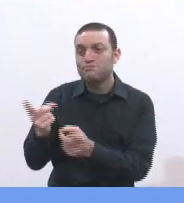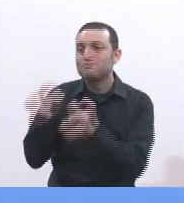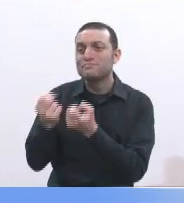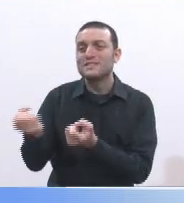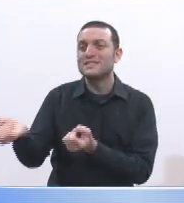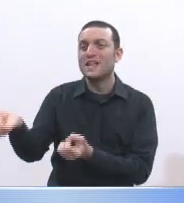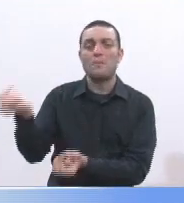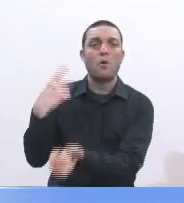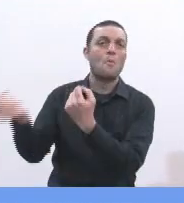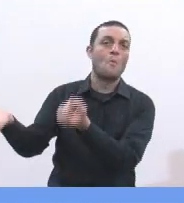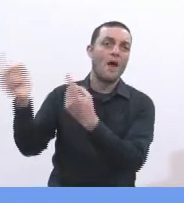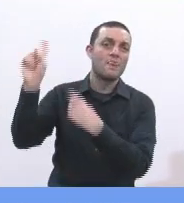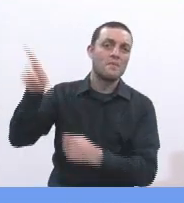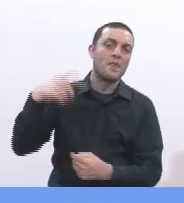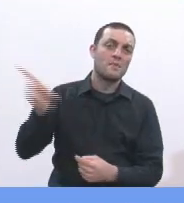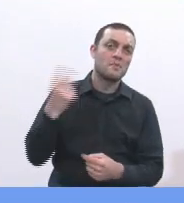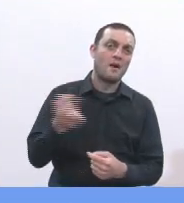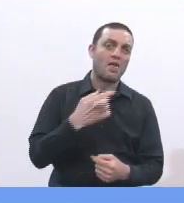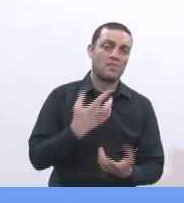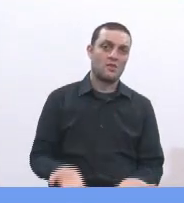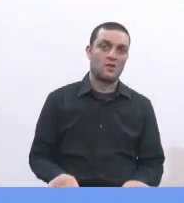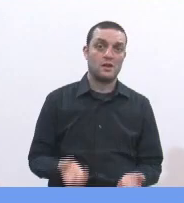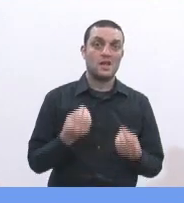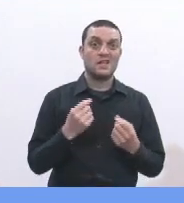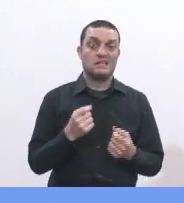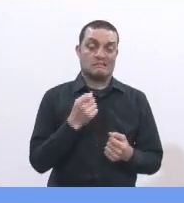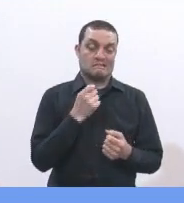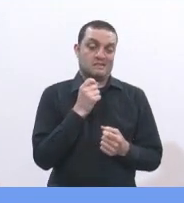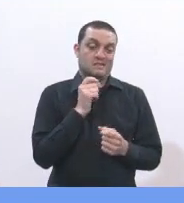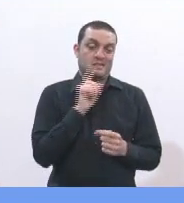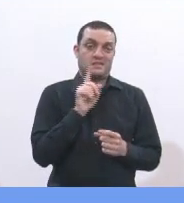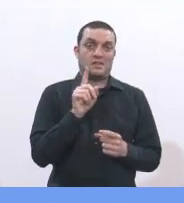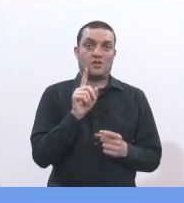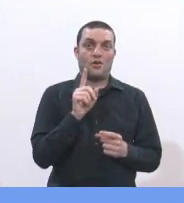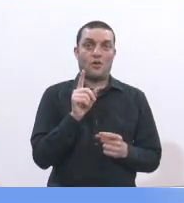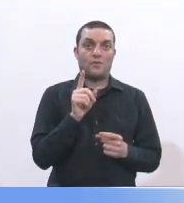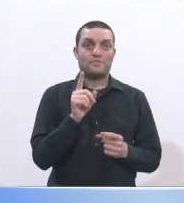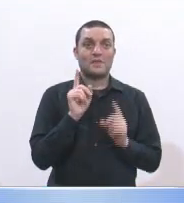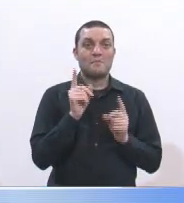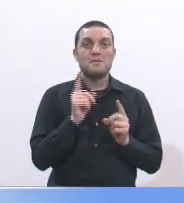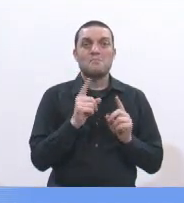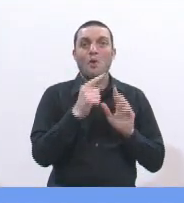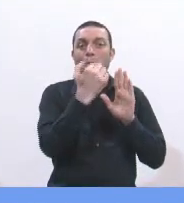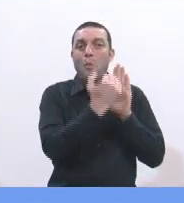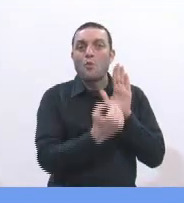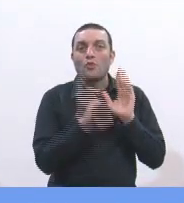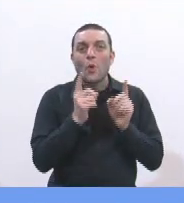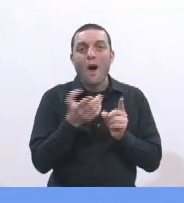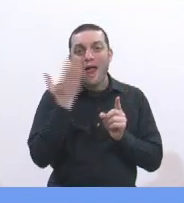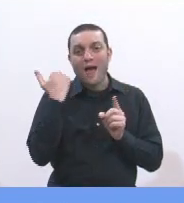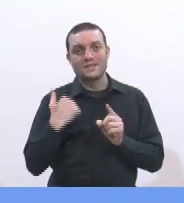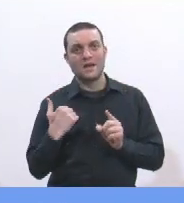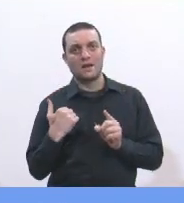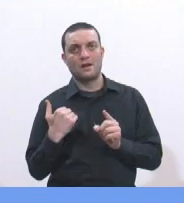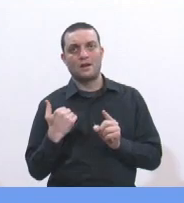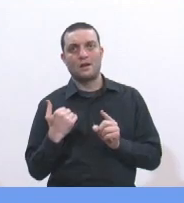reingrese si no terminamos con medidas como la de ayer donde buscamos beneficios adicionales para que los exportadores de granos